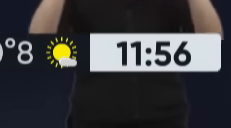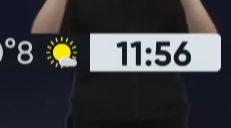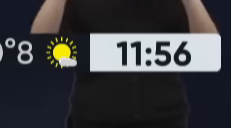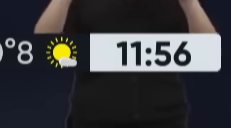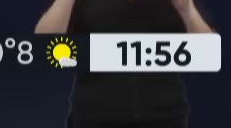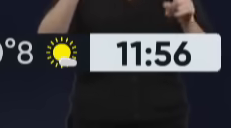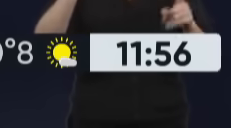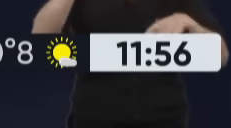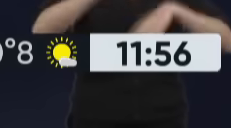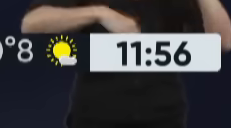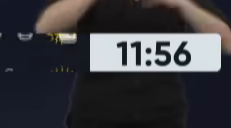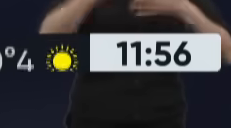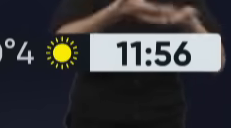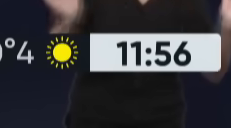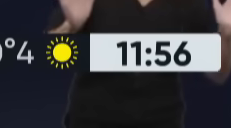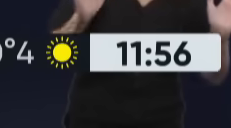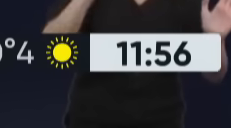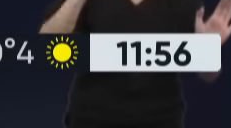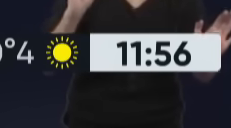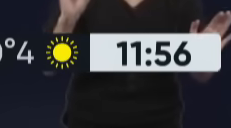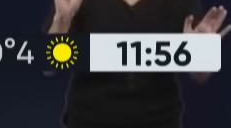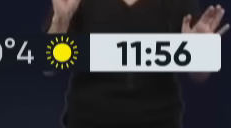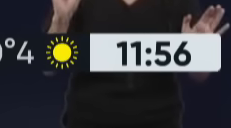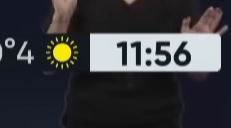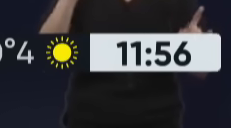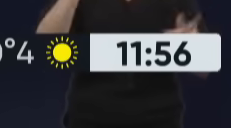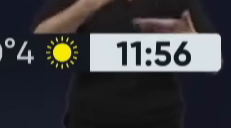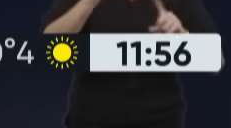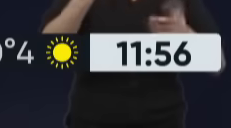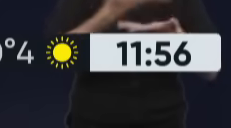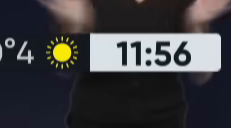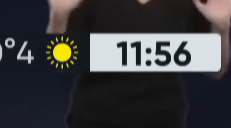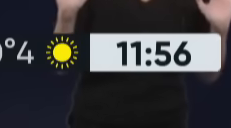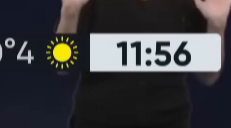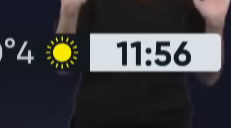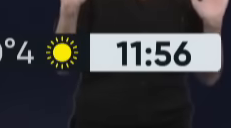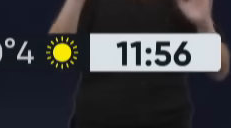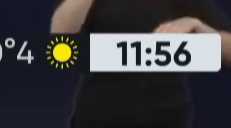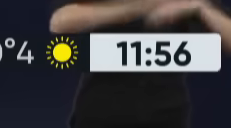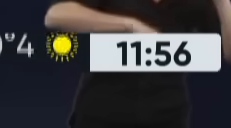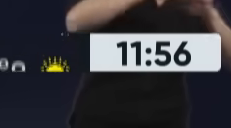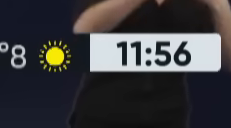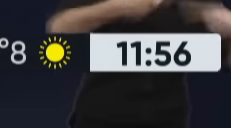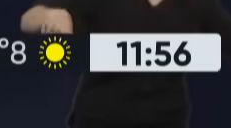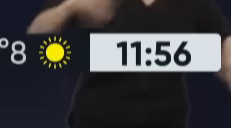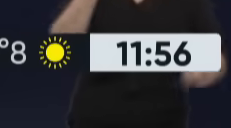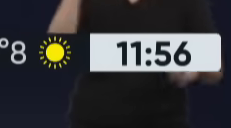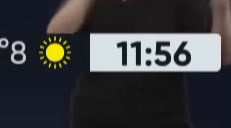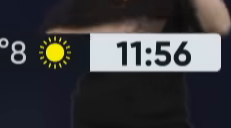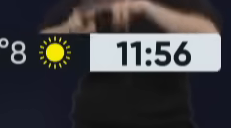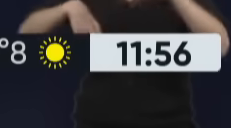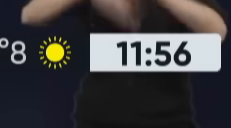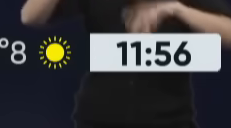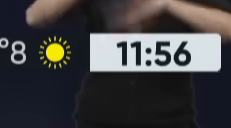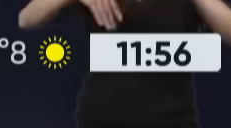que son obras que no tocan la cosa pública en términos ni de recaudación ni de equilibrio en las cuentas, ya que